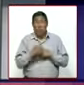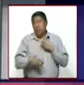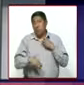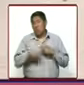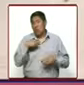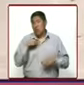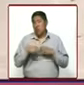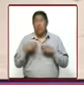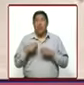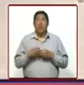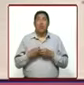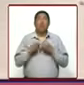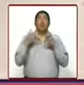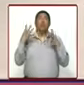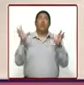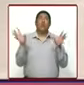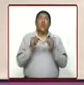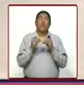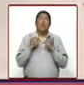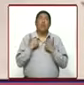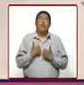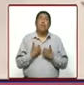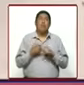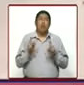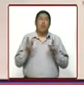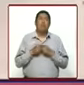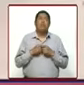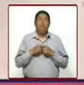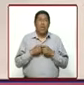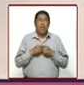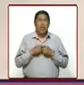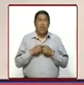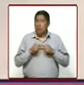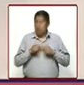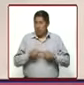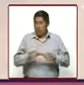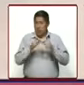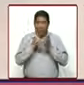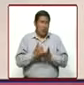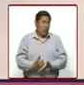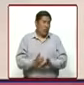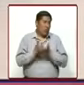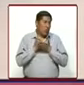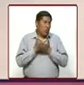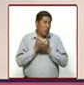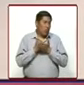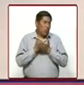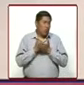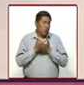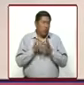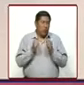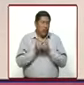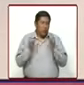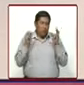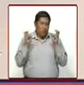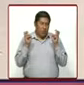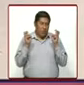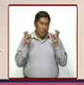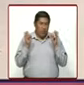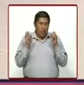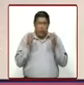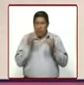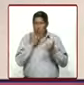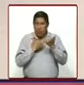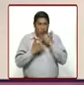La reunión ha sido muy productiva, nos van a seguir ayudando a nuestro municipio, ¿no?, con el tema de su